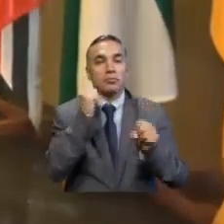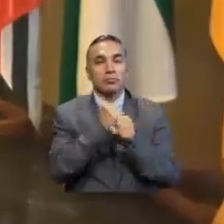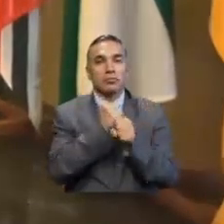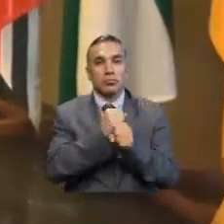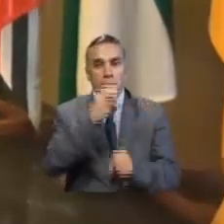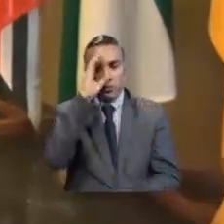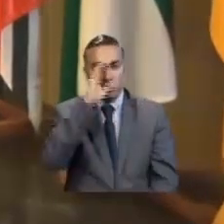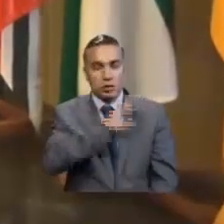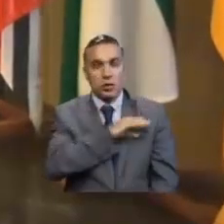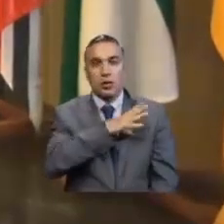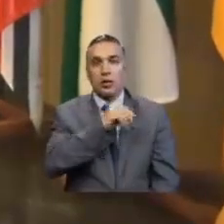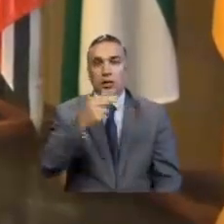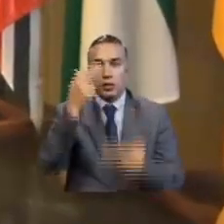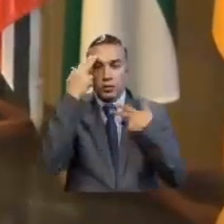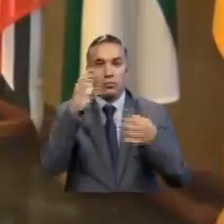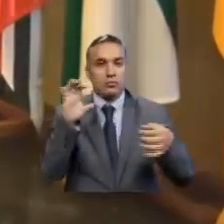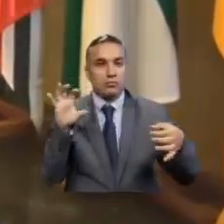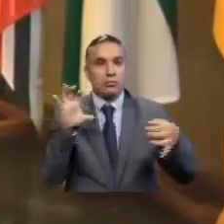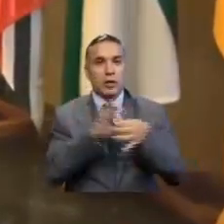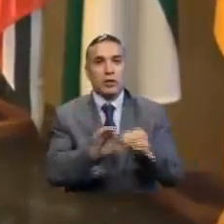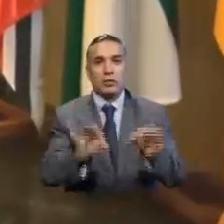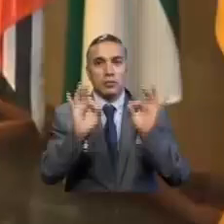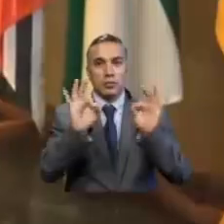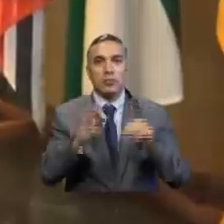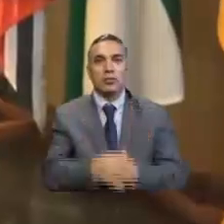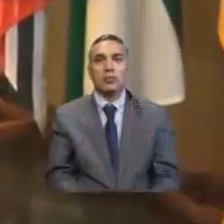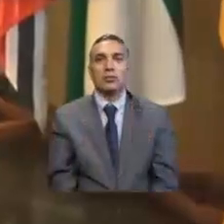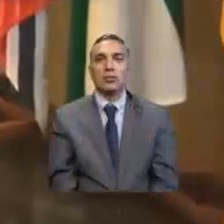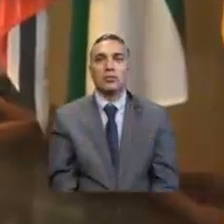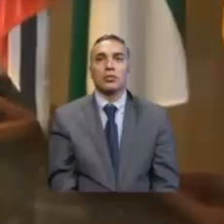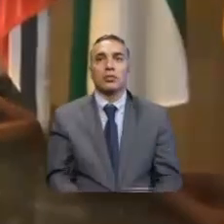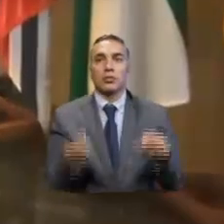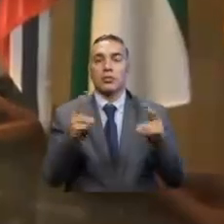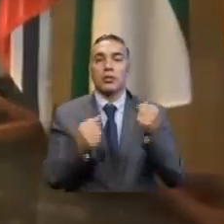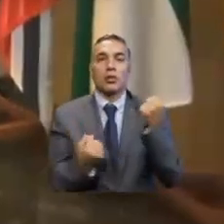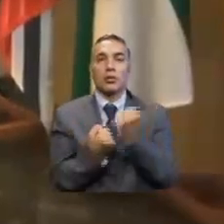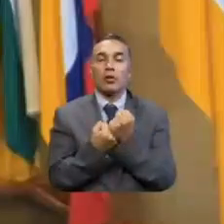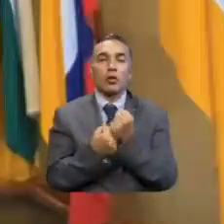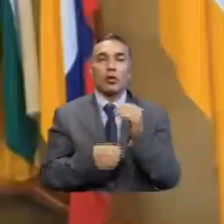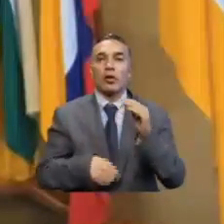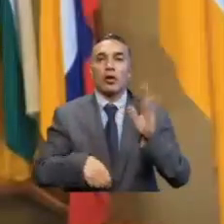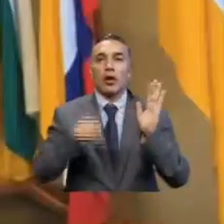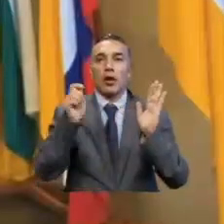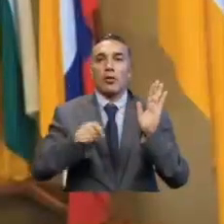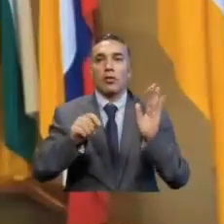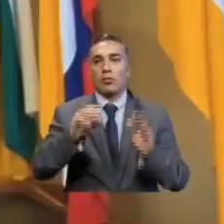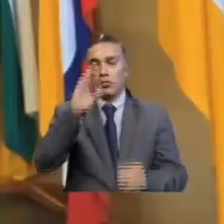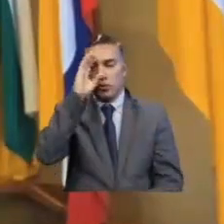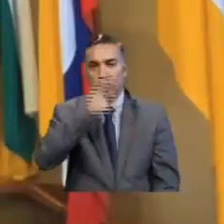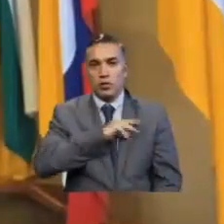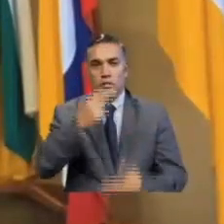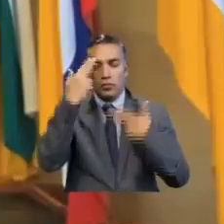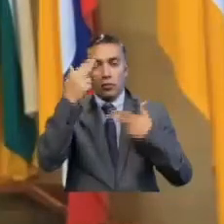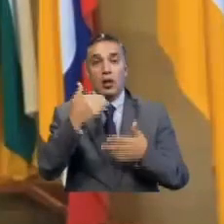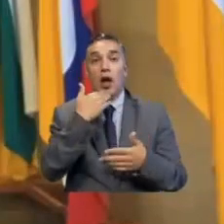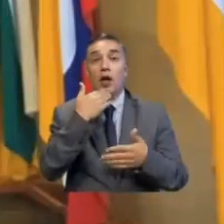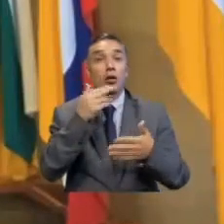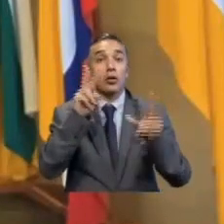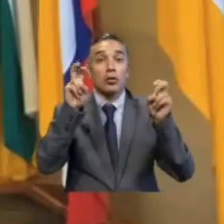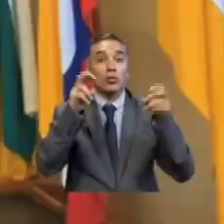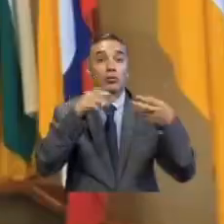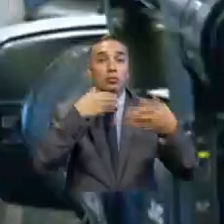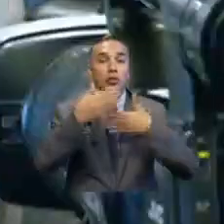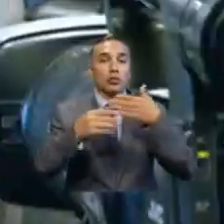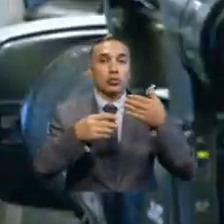trabajo entre la Policía Nacional y Fuerzas Armadas y el patrocinio legal gratuito para policías y militares vinculados con procesos